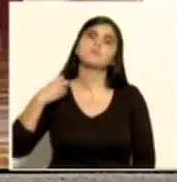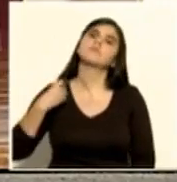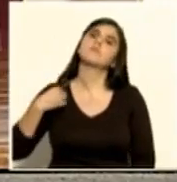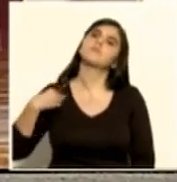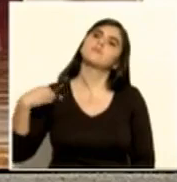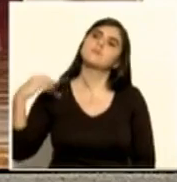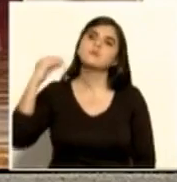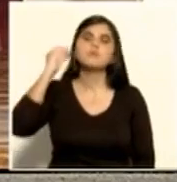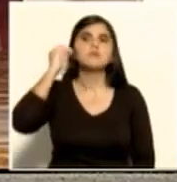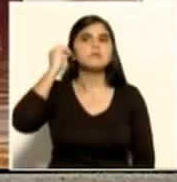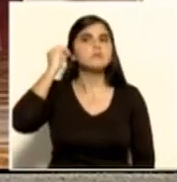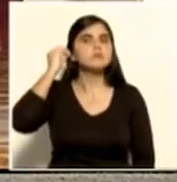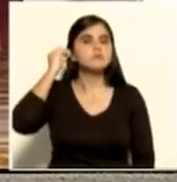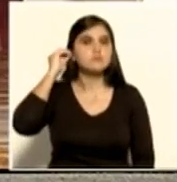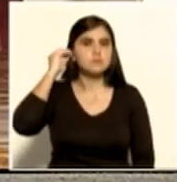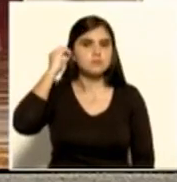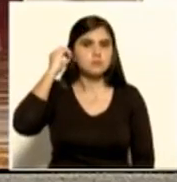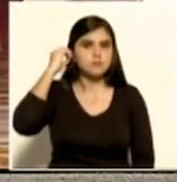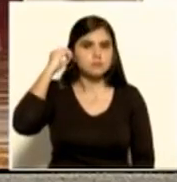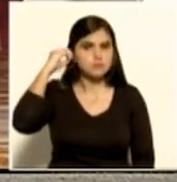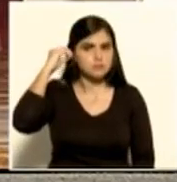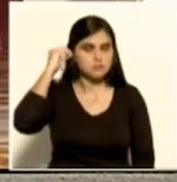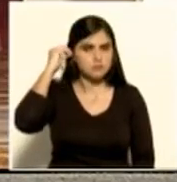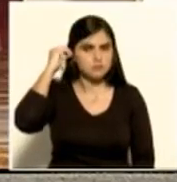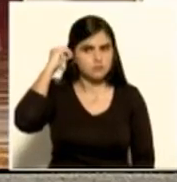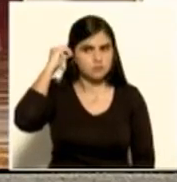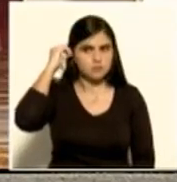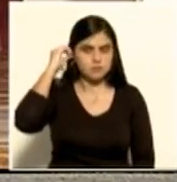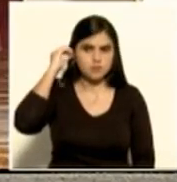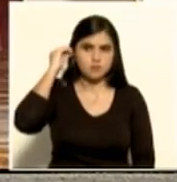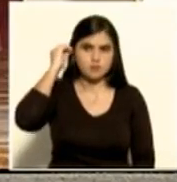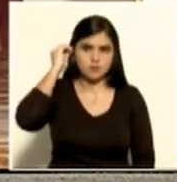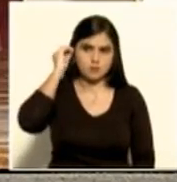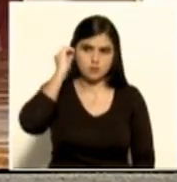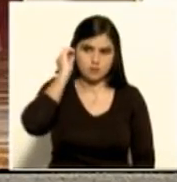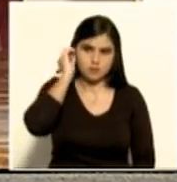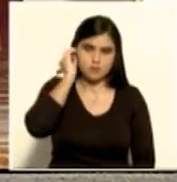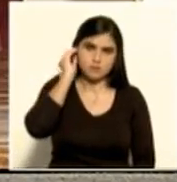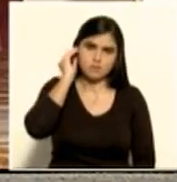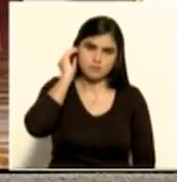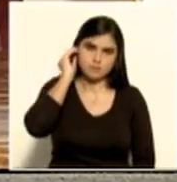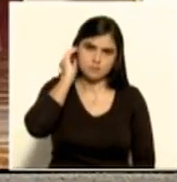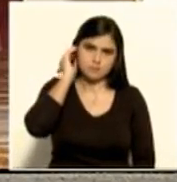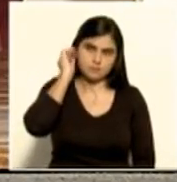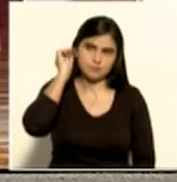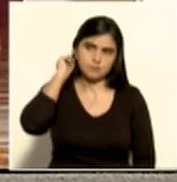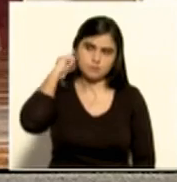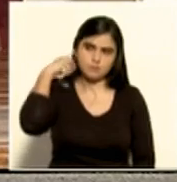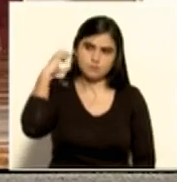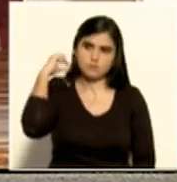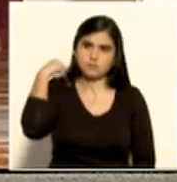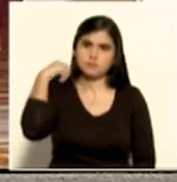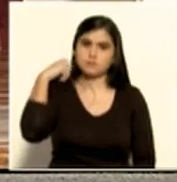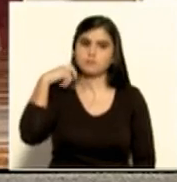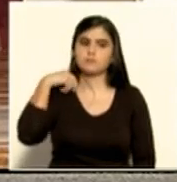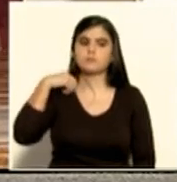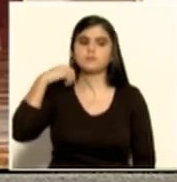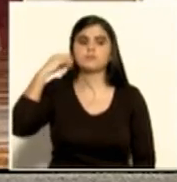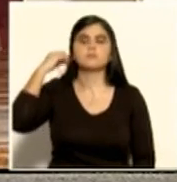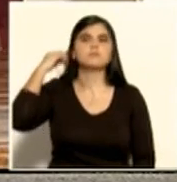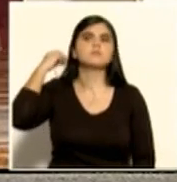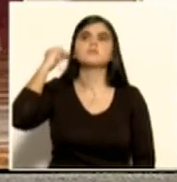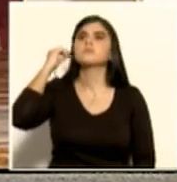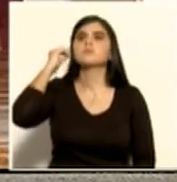Salud. Don Alexander Solís va a hacer un informe muy detallado de estas medidas en las diferentes regiones